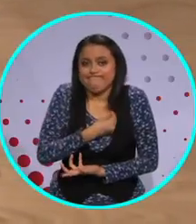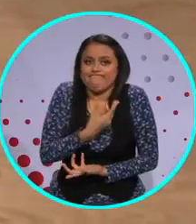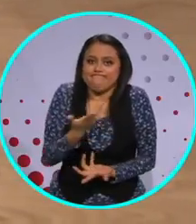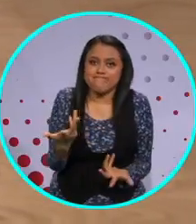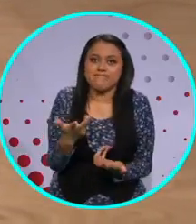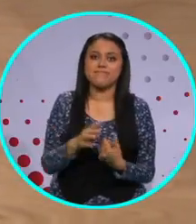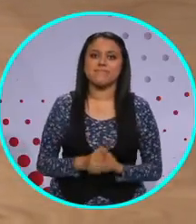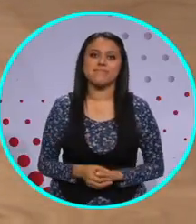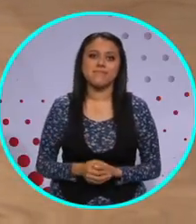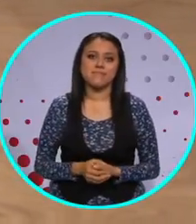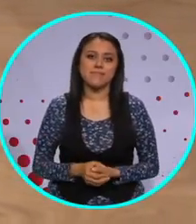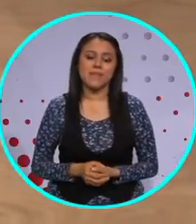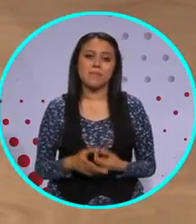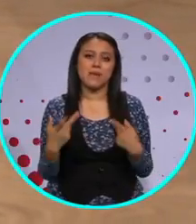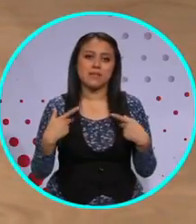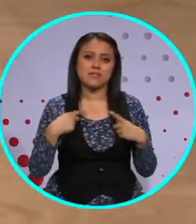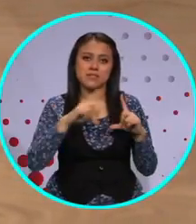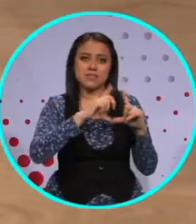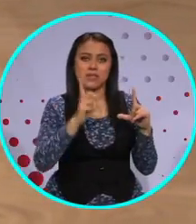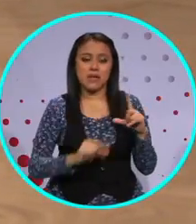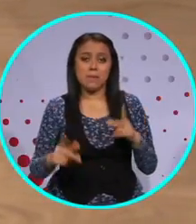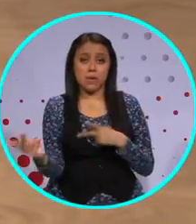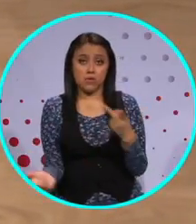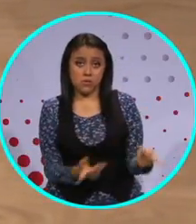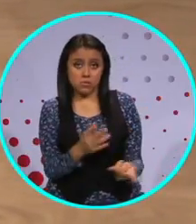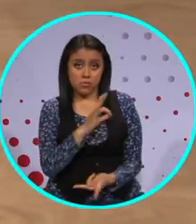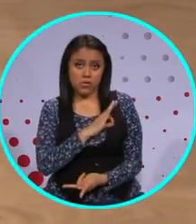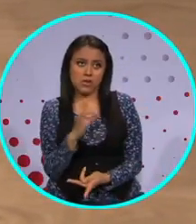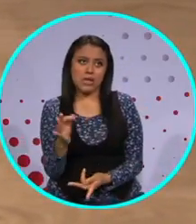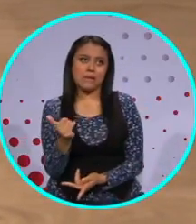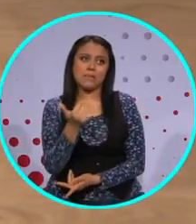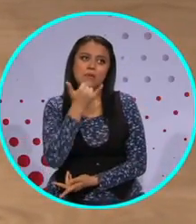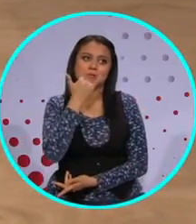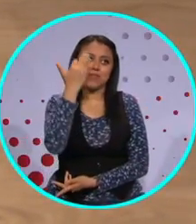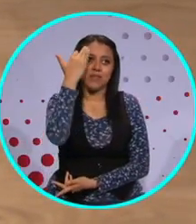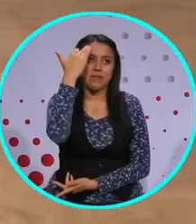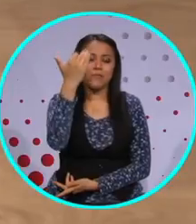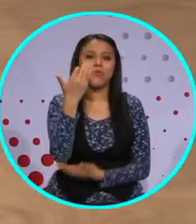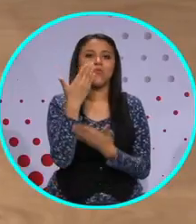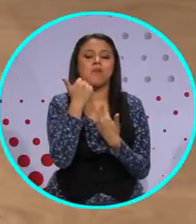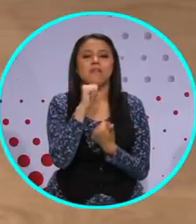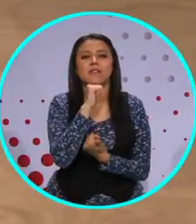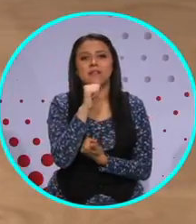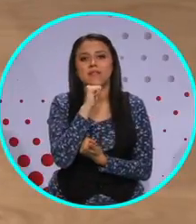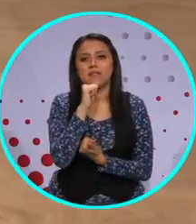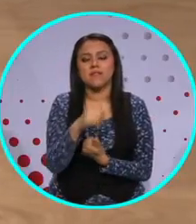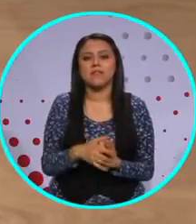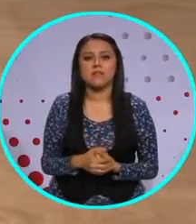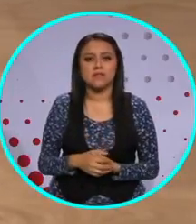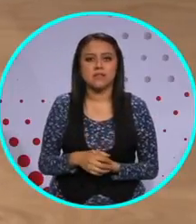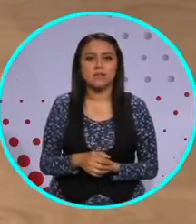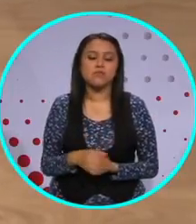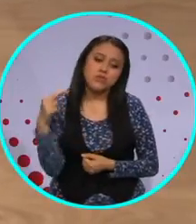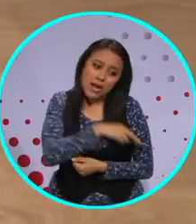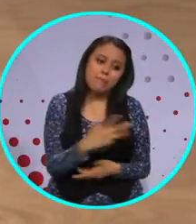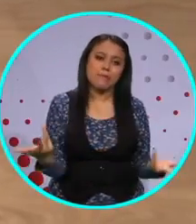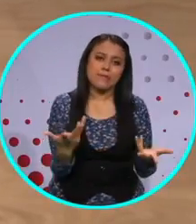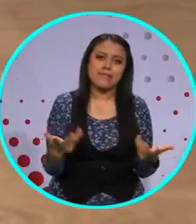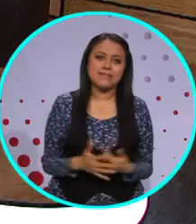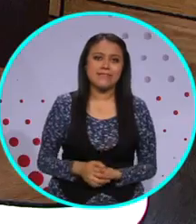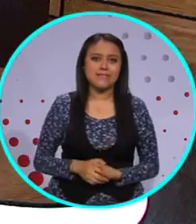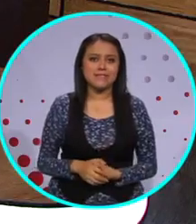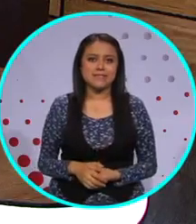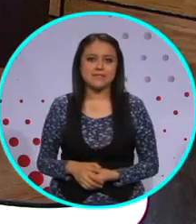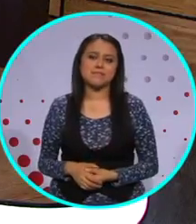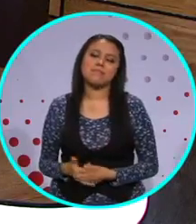el estado de ánimo a los mexicanos salimos a la calle por la calle o tampoco tengo tiempo para eso os acordáis me